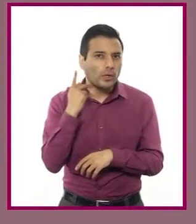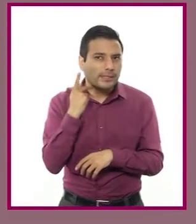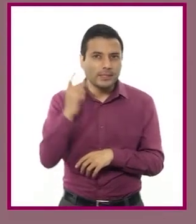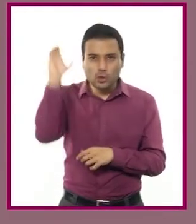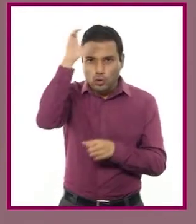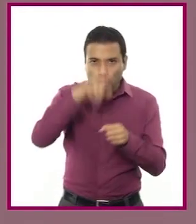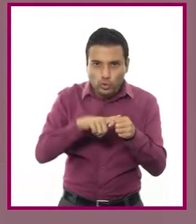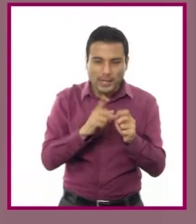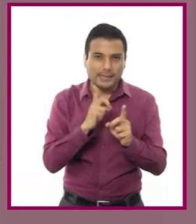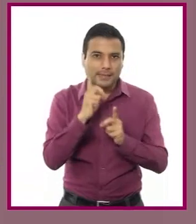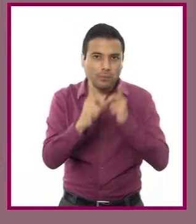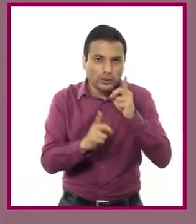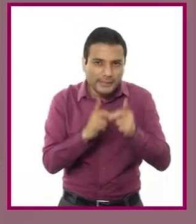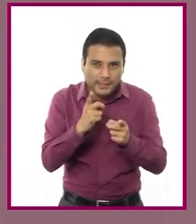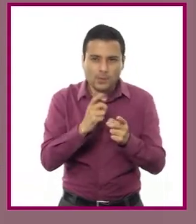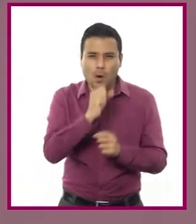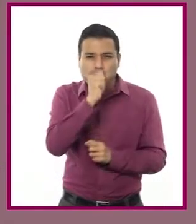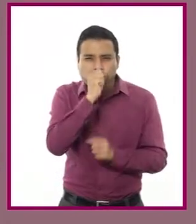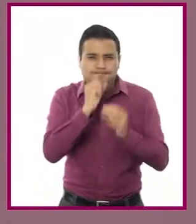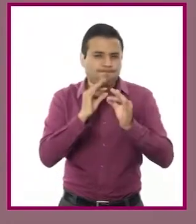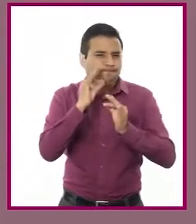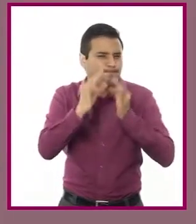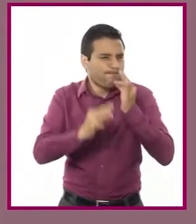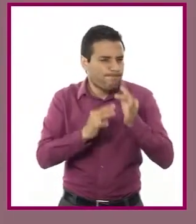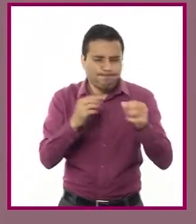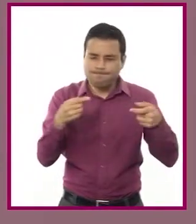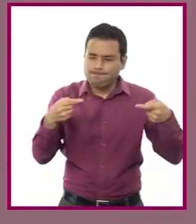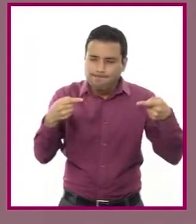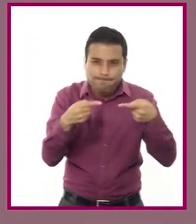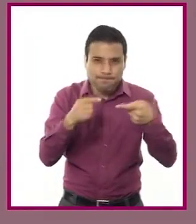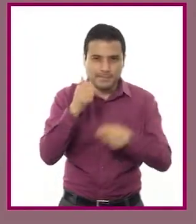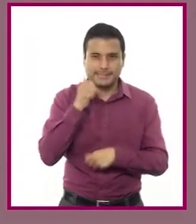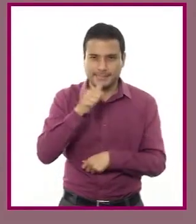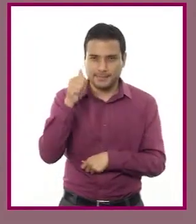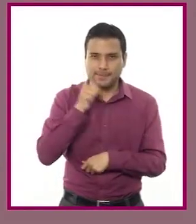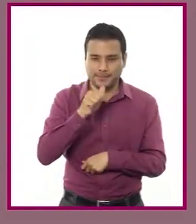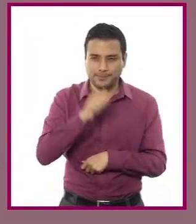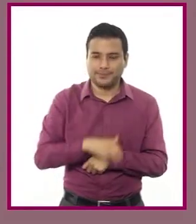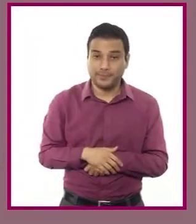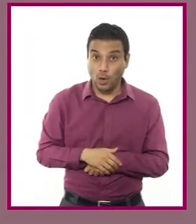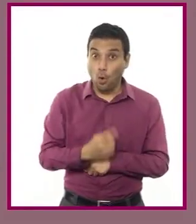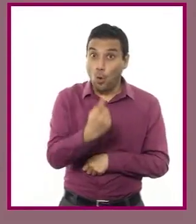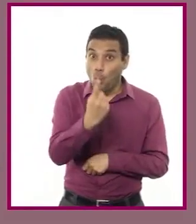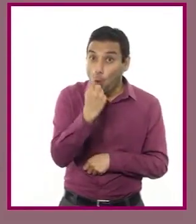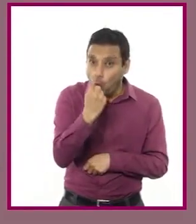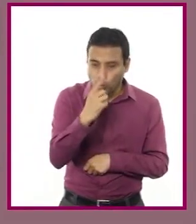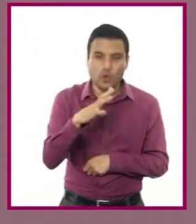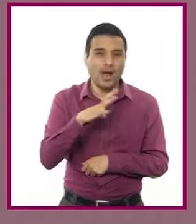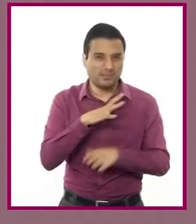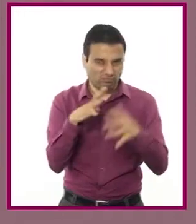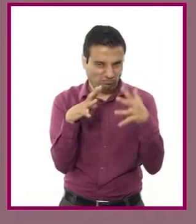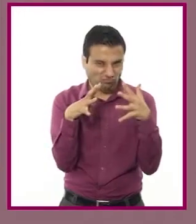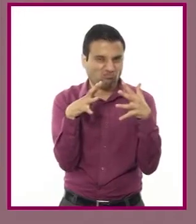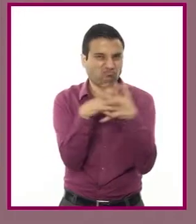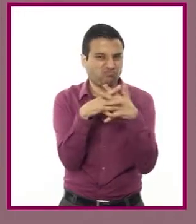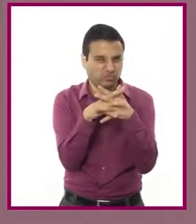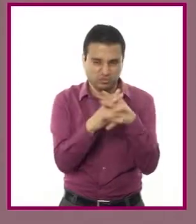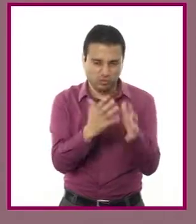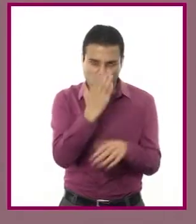cultural, deportivo, propagandístico, etc., con excepción del enfrentamiento militar directo entre las